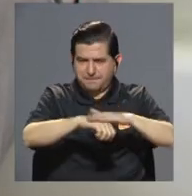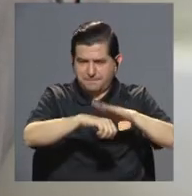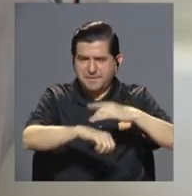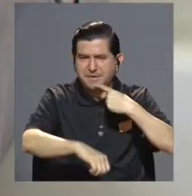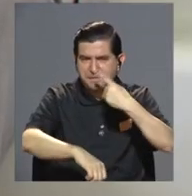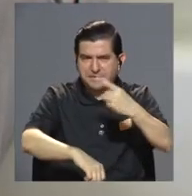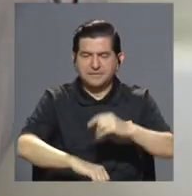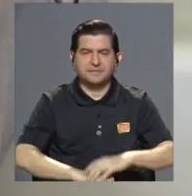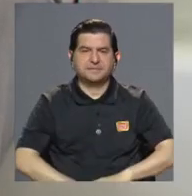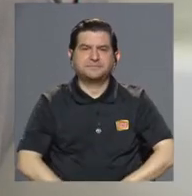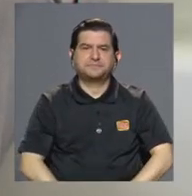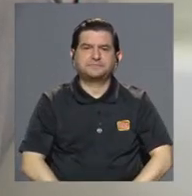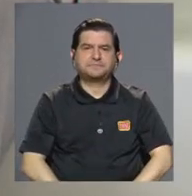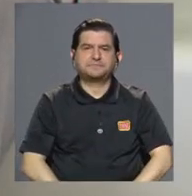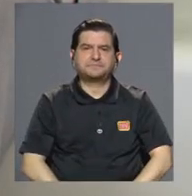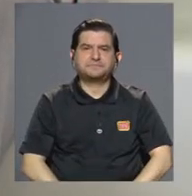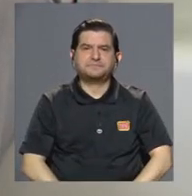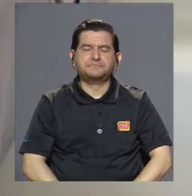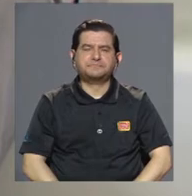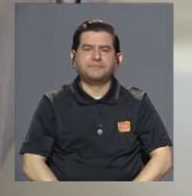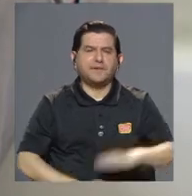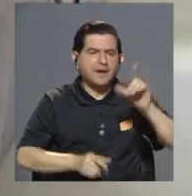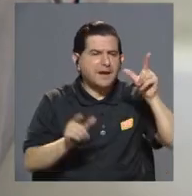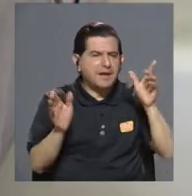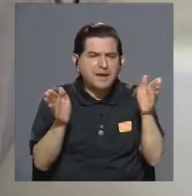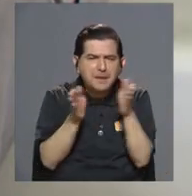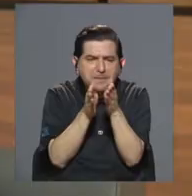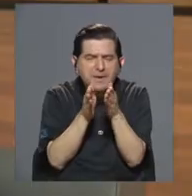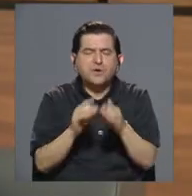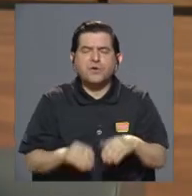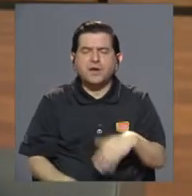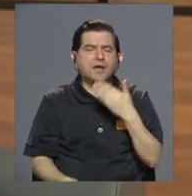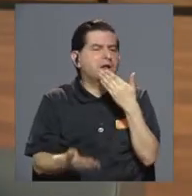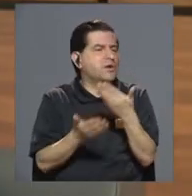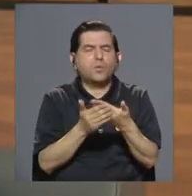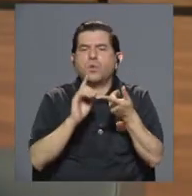decirle, ¿y cuál es esa minoría que no es buena entonces?